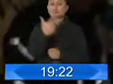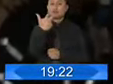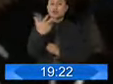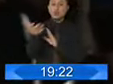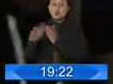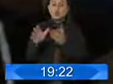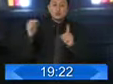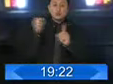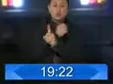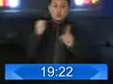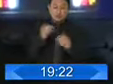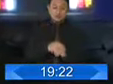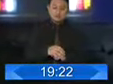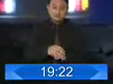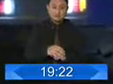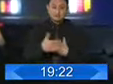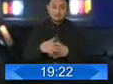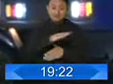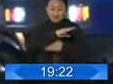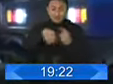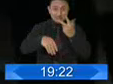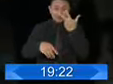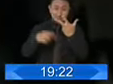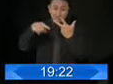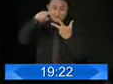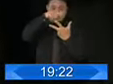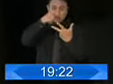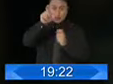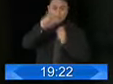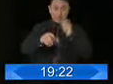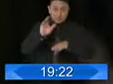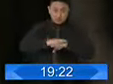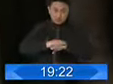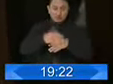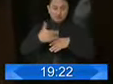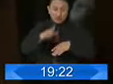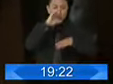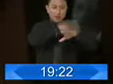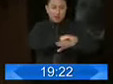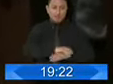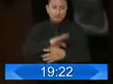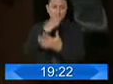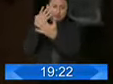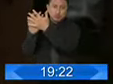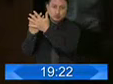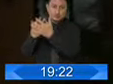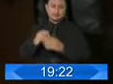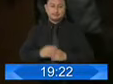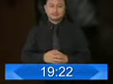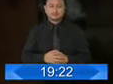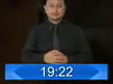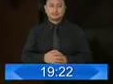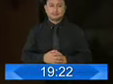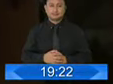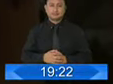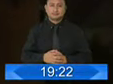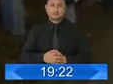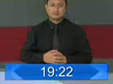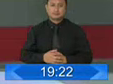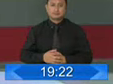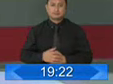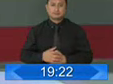3 muertes violentas y en todos los casos se ha detenido a los supuestos criminales. Desde Santo Domingo de los Áchilas, informó Gisela